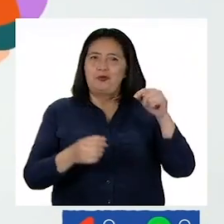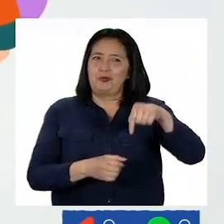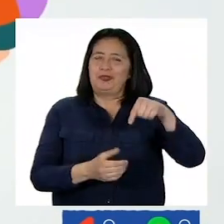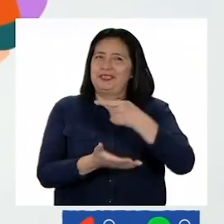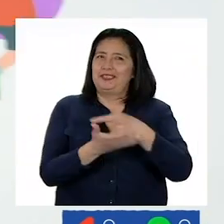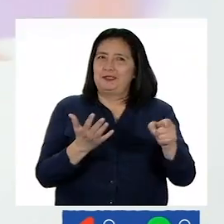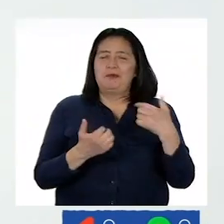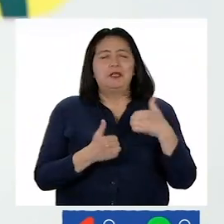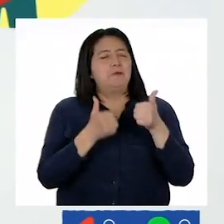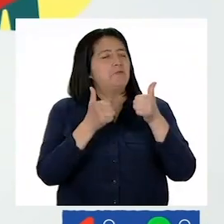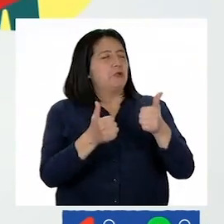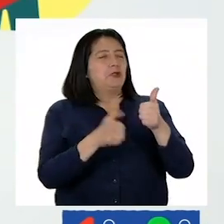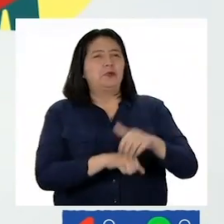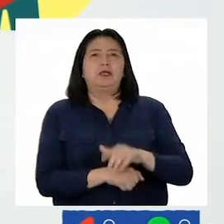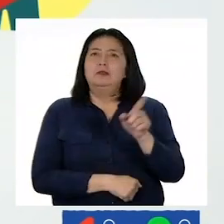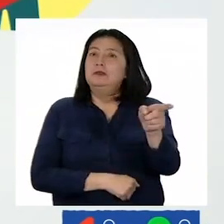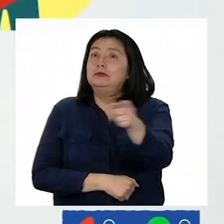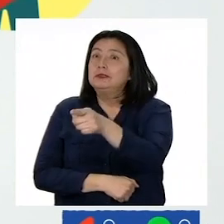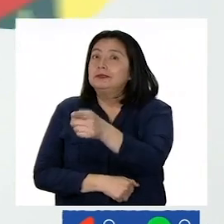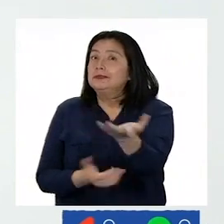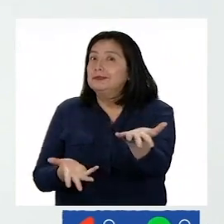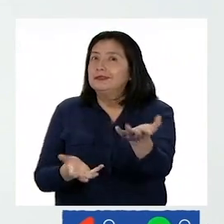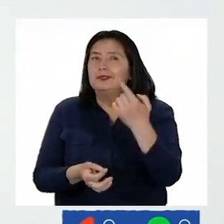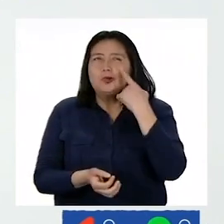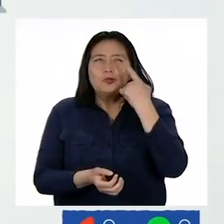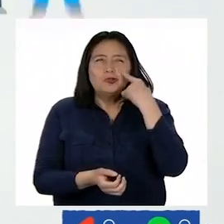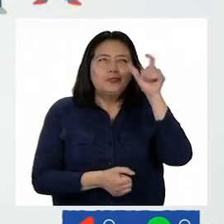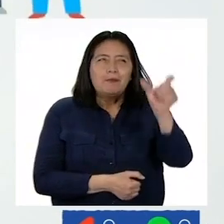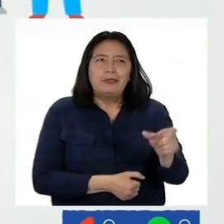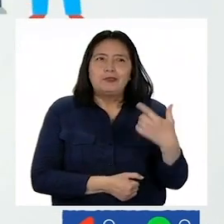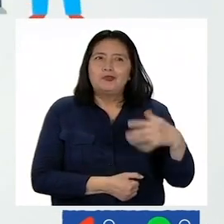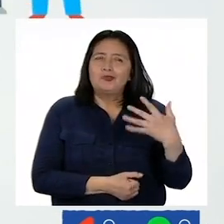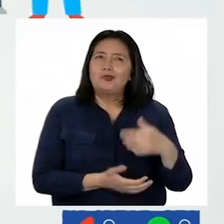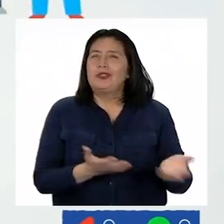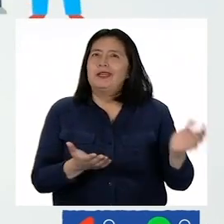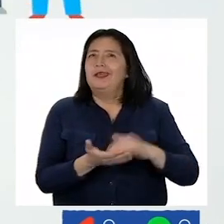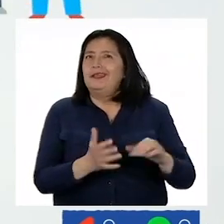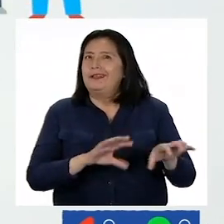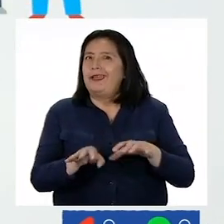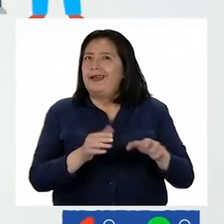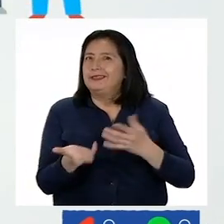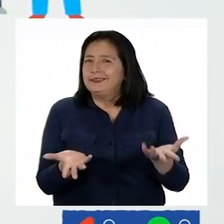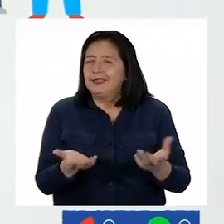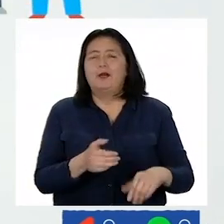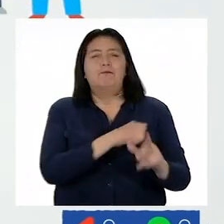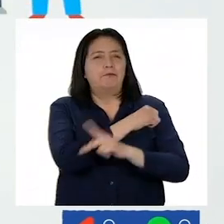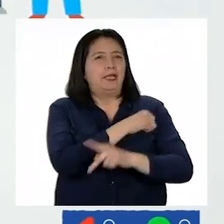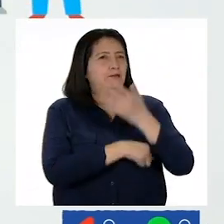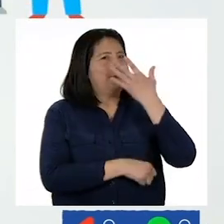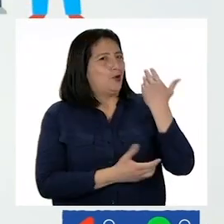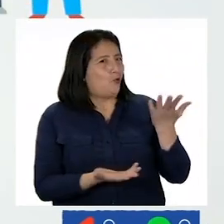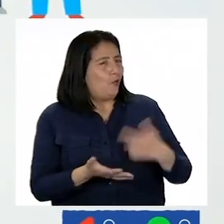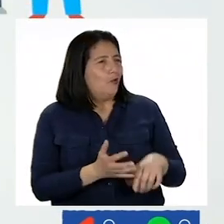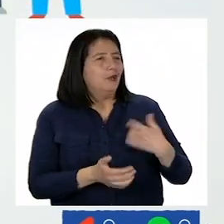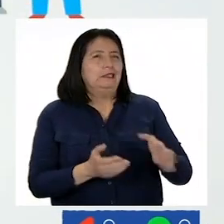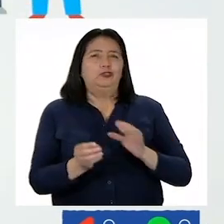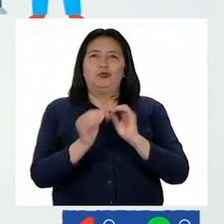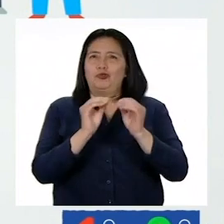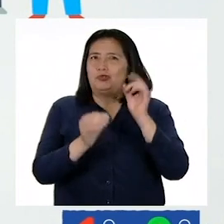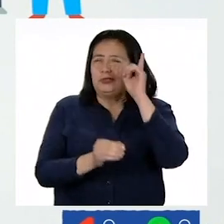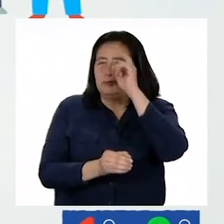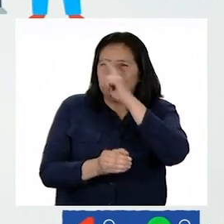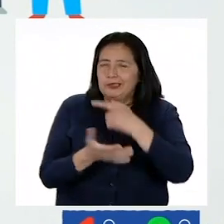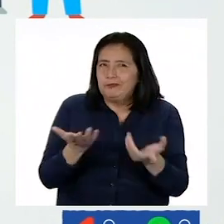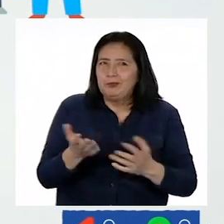estas semanas. ¡Qué bueno! ¿Y ustedes conocen a alguien más que construya un país mejor atravesando las dificultades